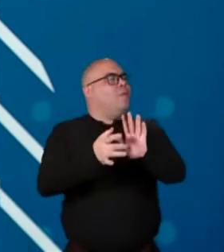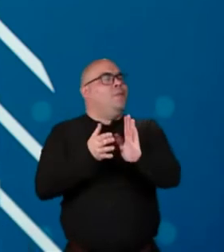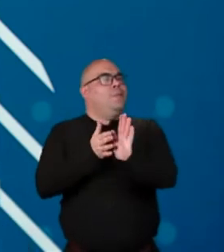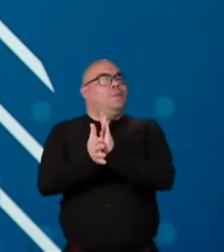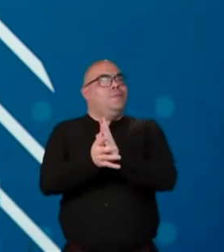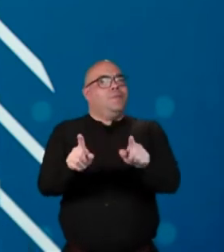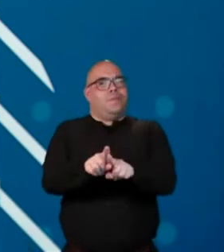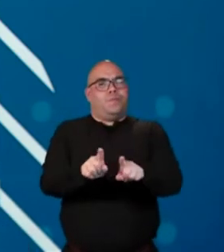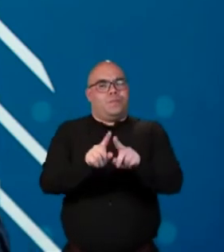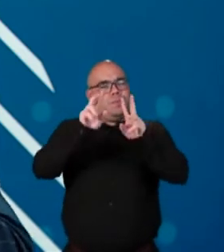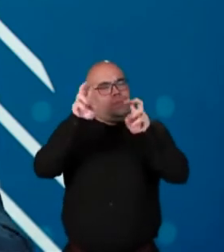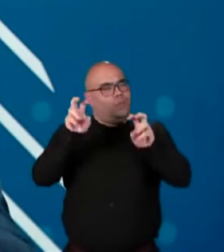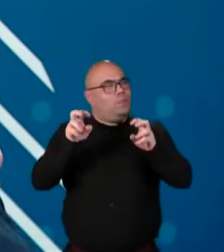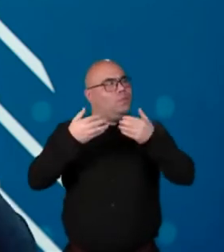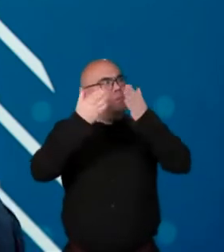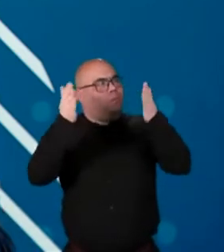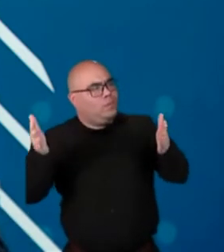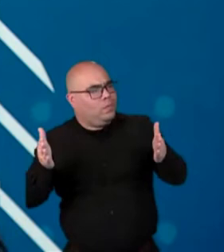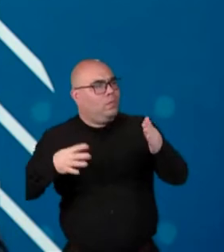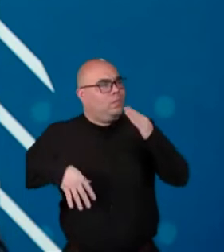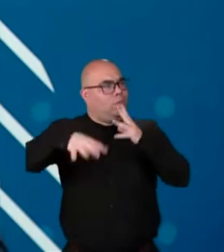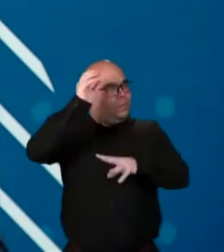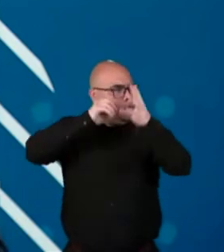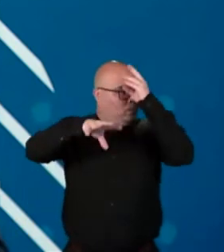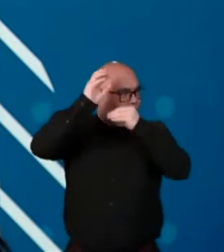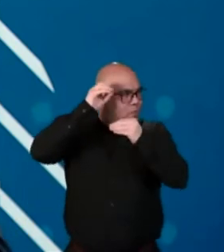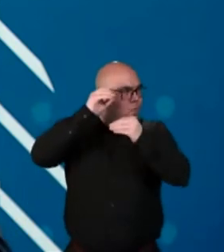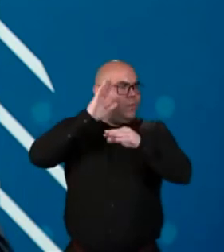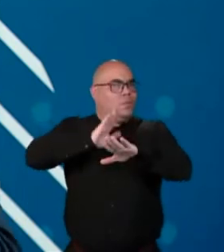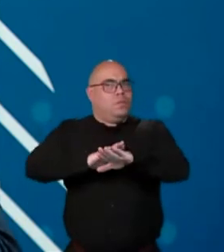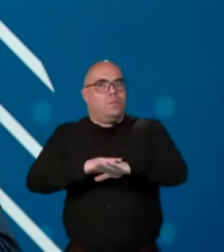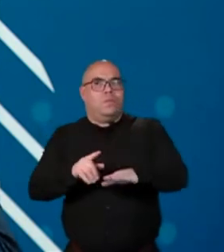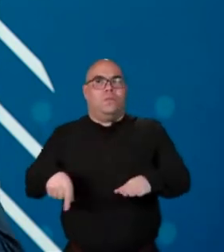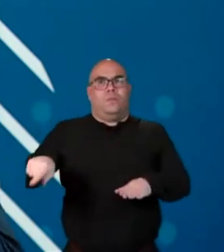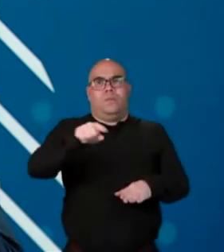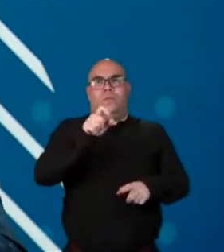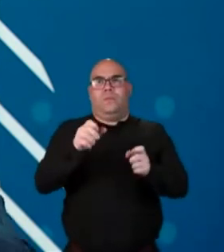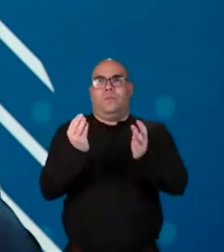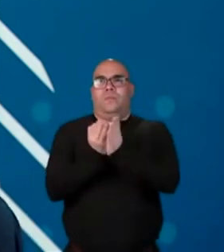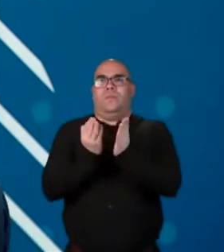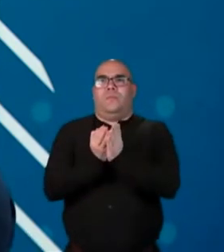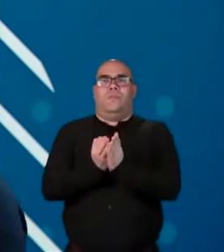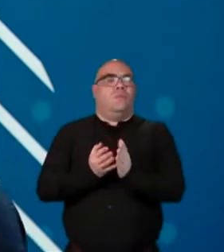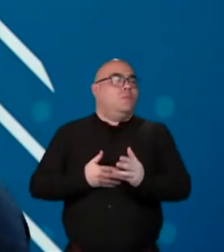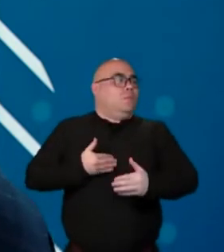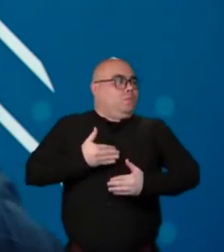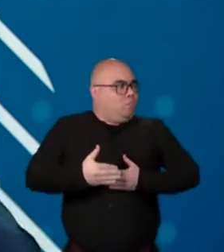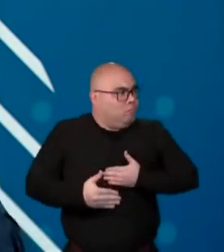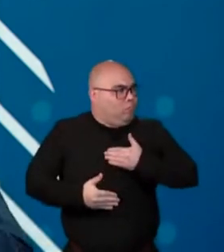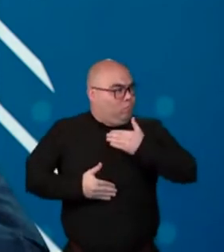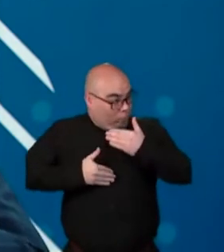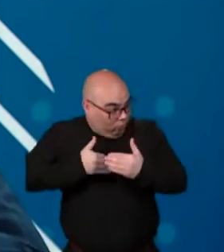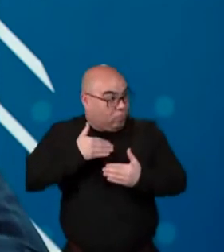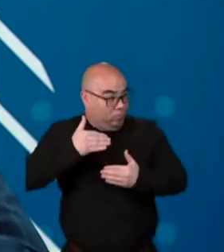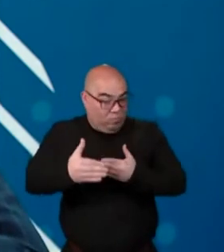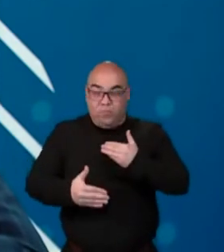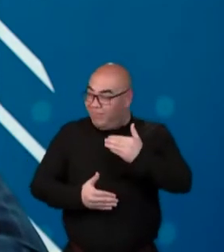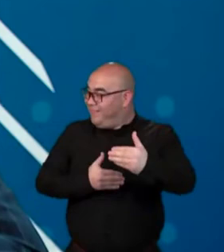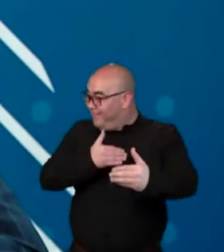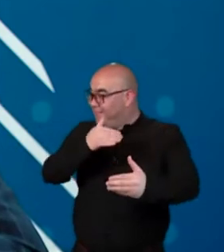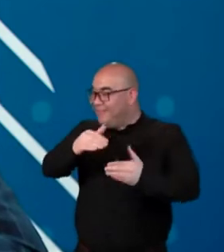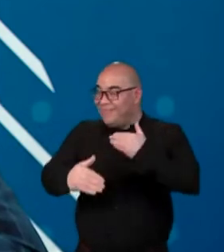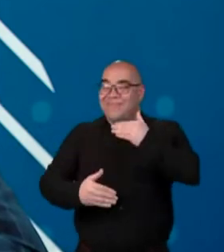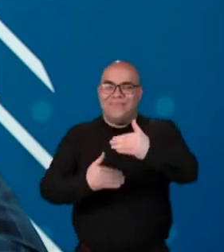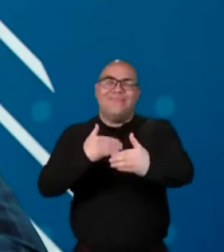las brechas de aprendizaje las brechas con las que reciben los estudiantes y eso creo que es un proceso permanente donde toda la comunidad educativa